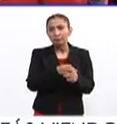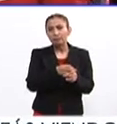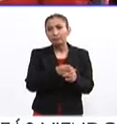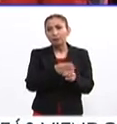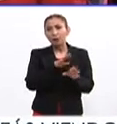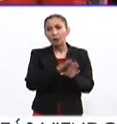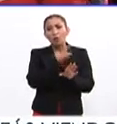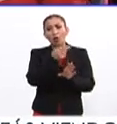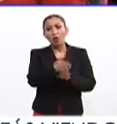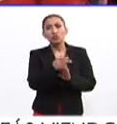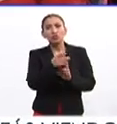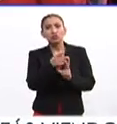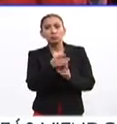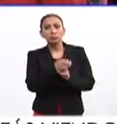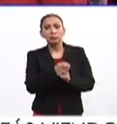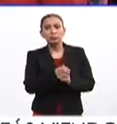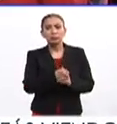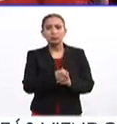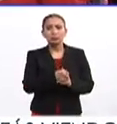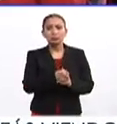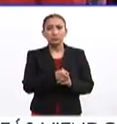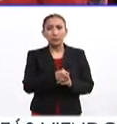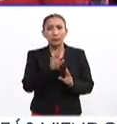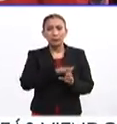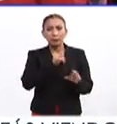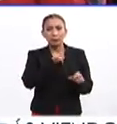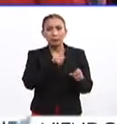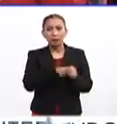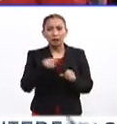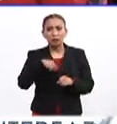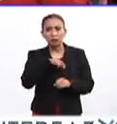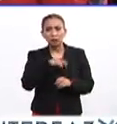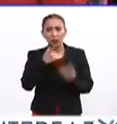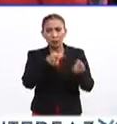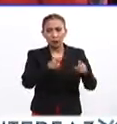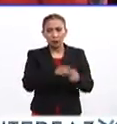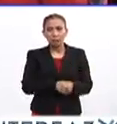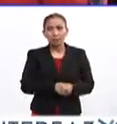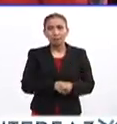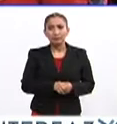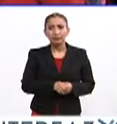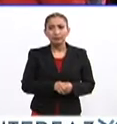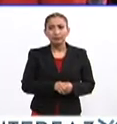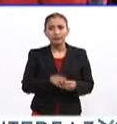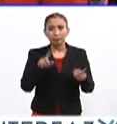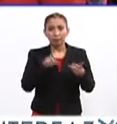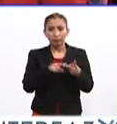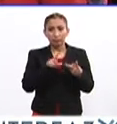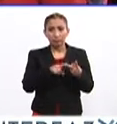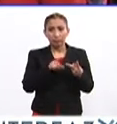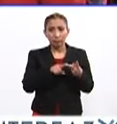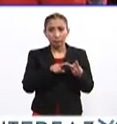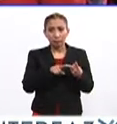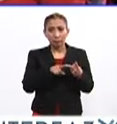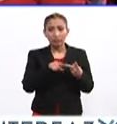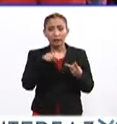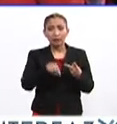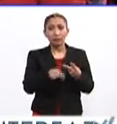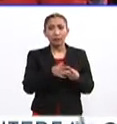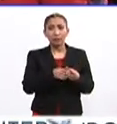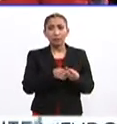forma es el deporte o es el arte. Y en particular, nosotros con la música. Lo segundo es una cuestión de